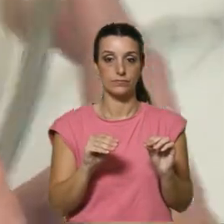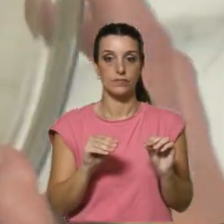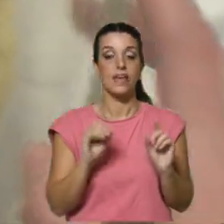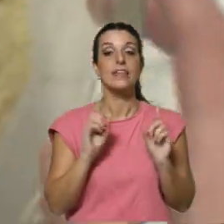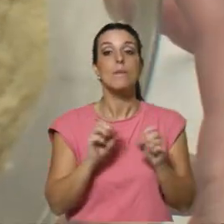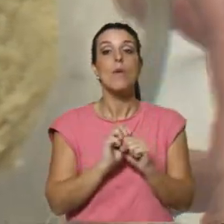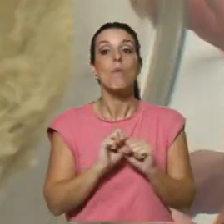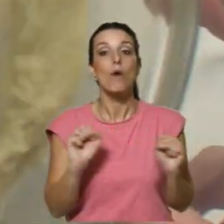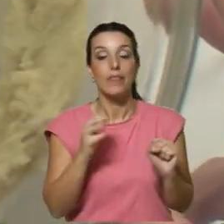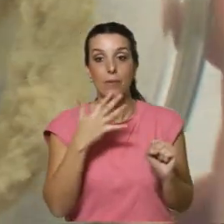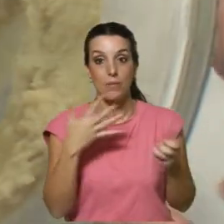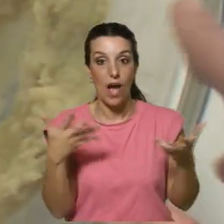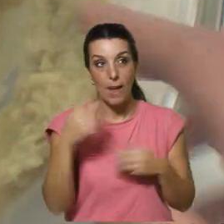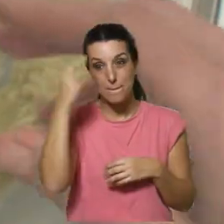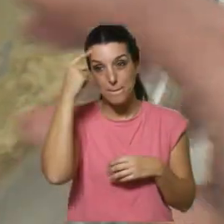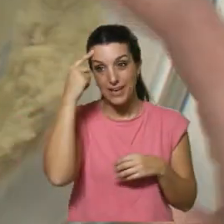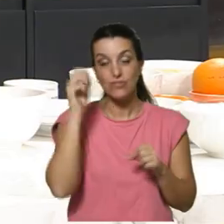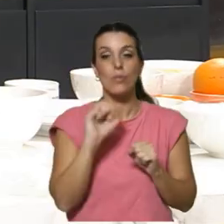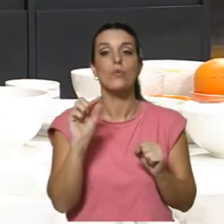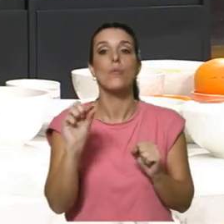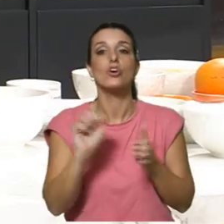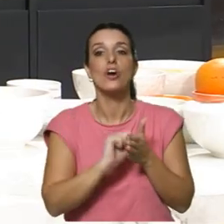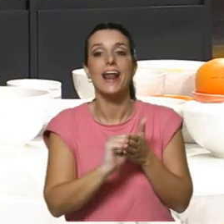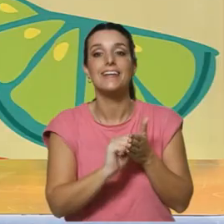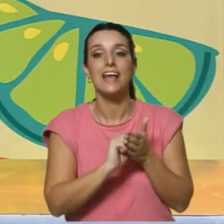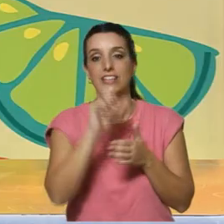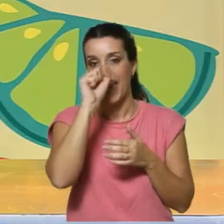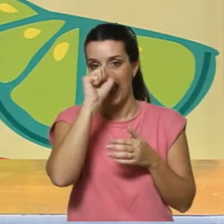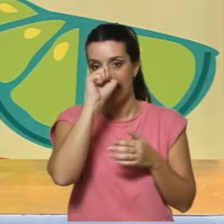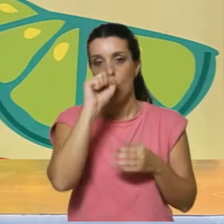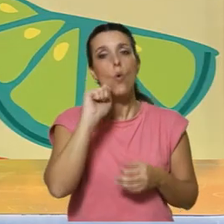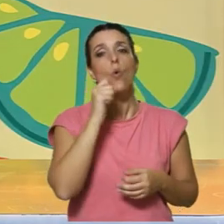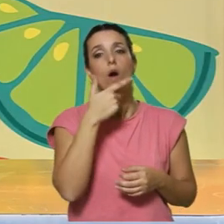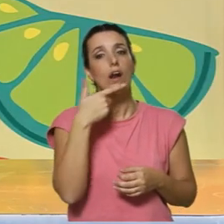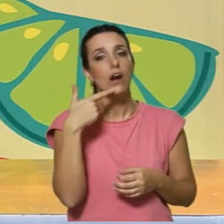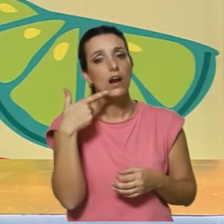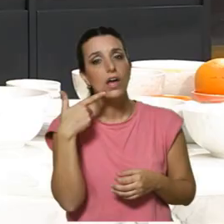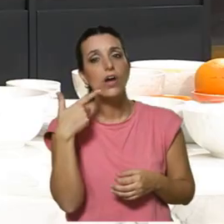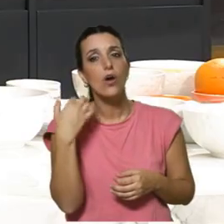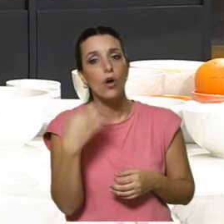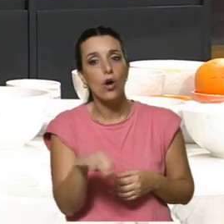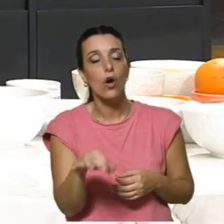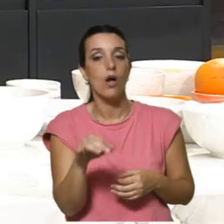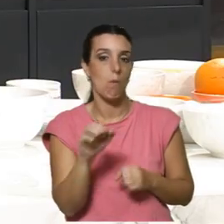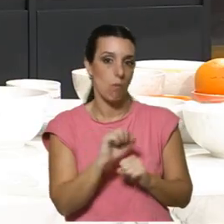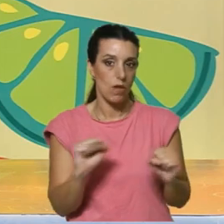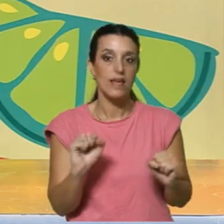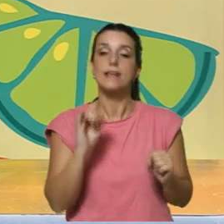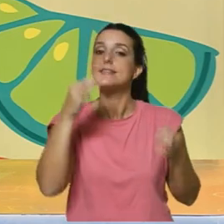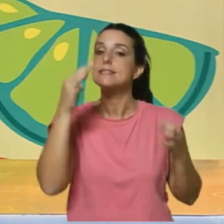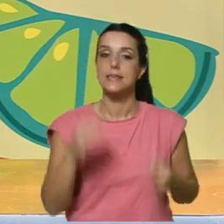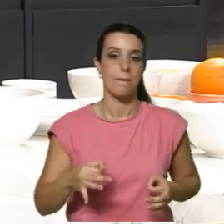Le podrías poner, ahora que pienso, ¿sabes? Un poquito de ralladura de naranja, por ejemplo. Qué rico que le queda. Le iría bien. Siempre rinde,